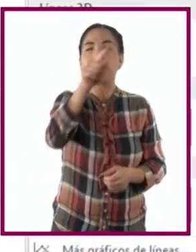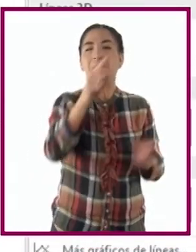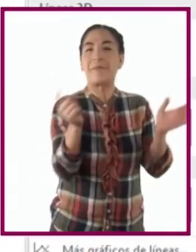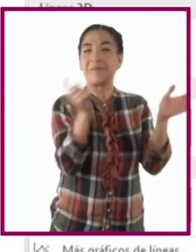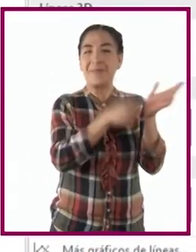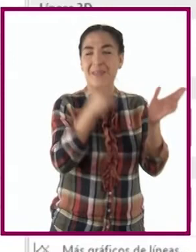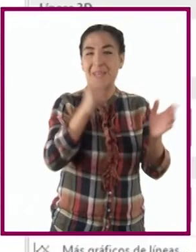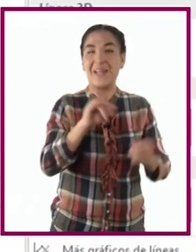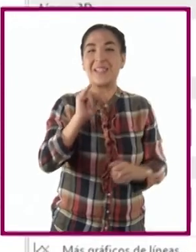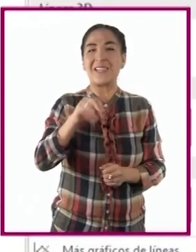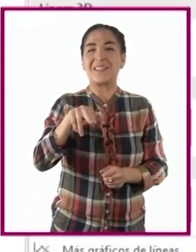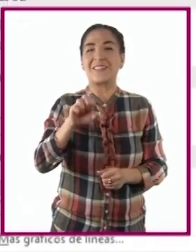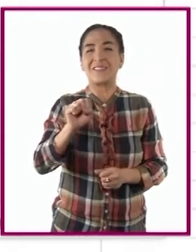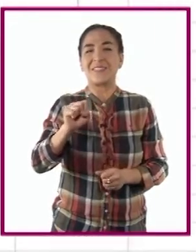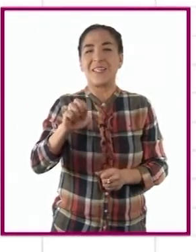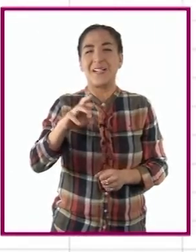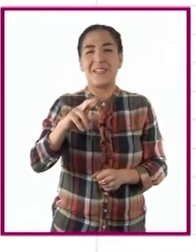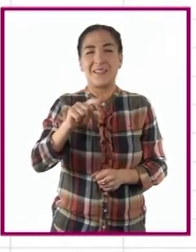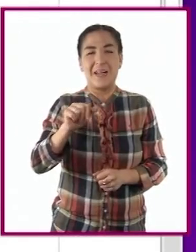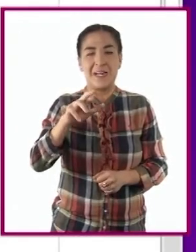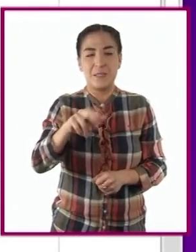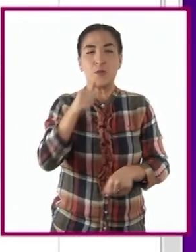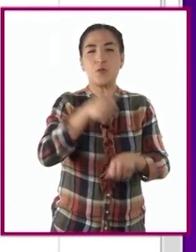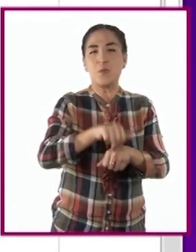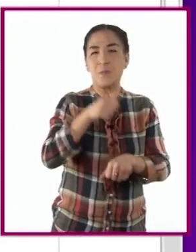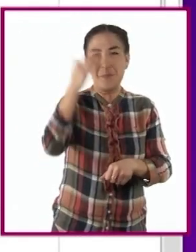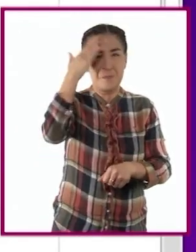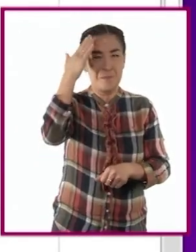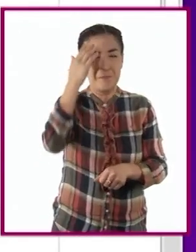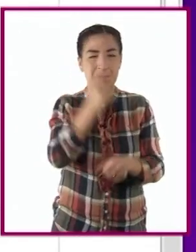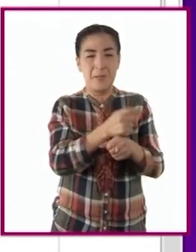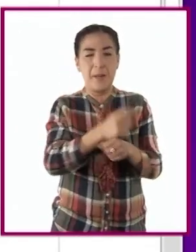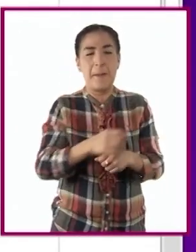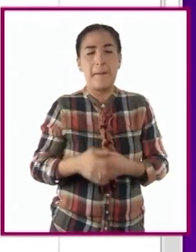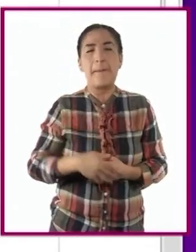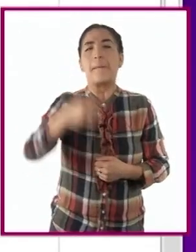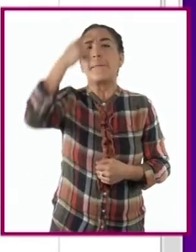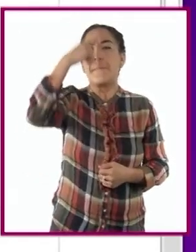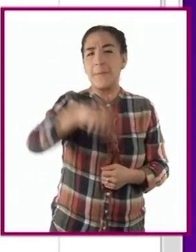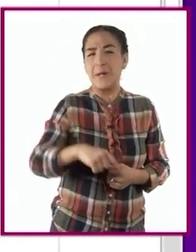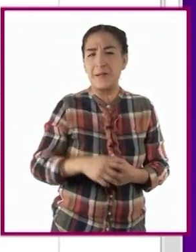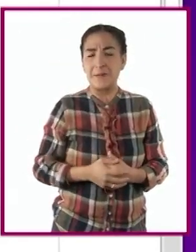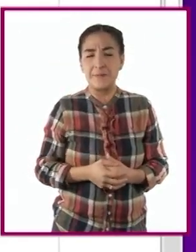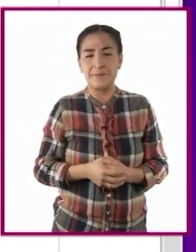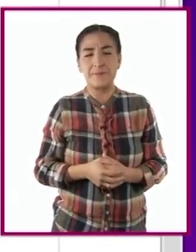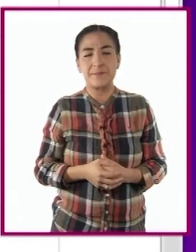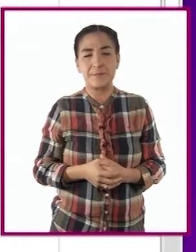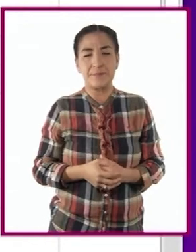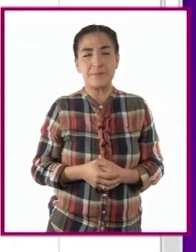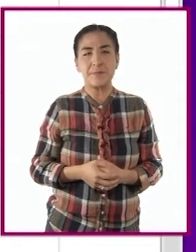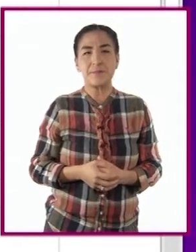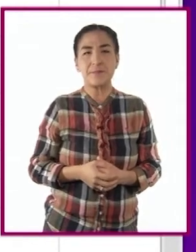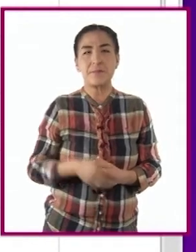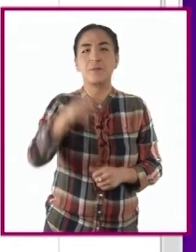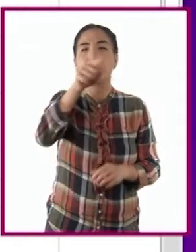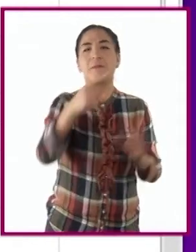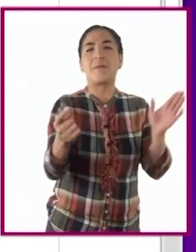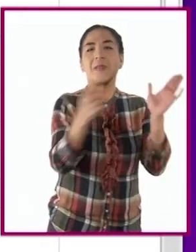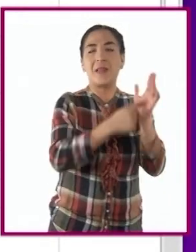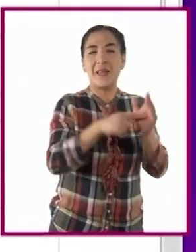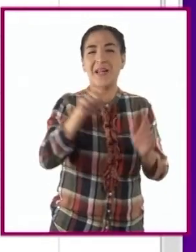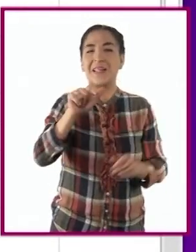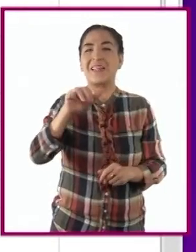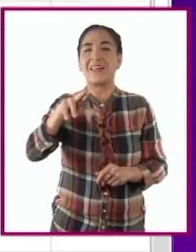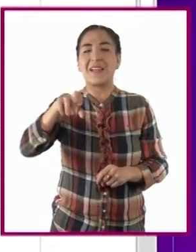Insertar en el menú principal para, a continuación, seleccionar Gráfico de